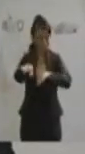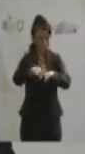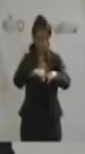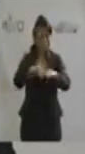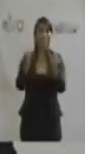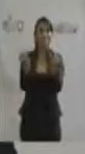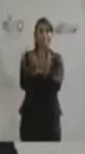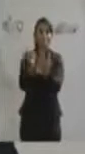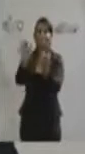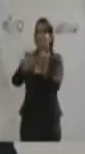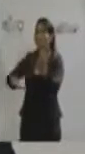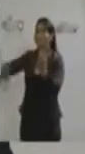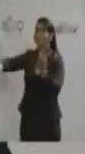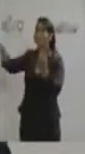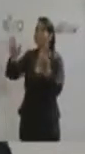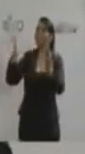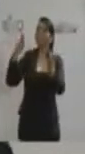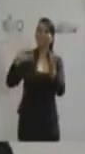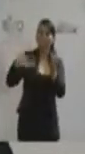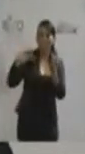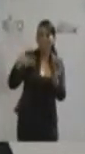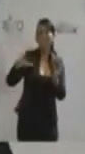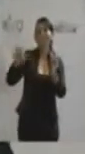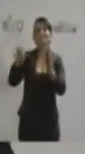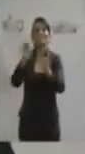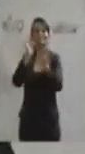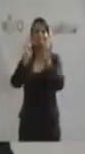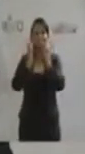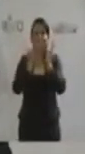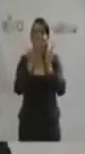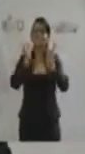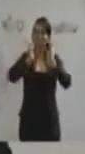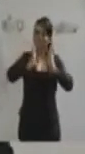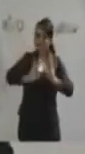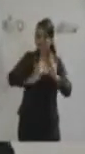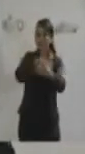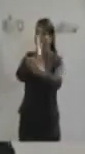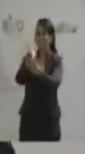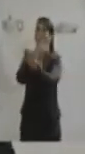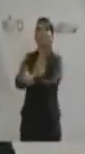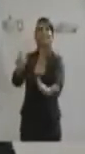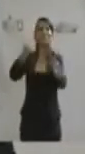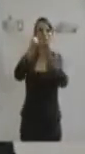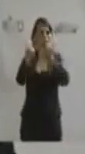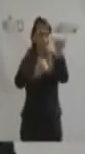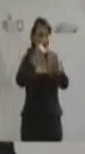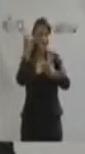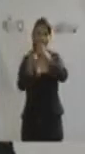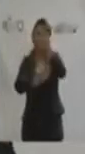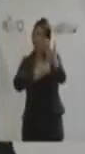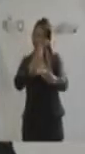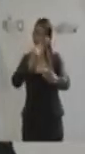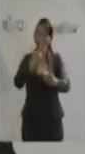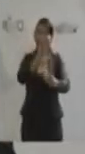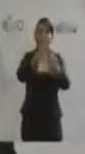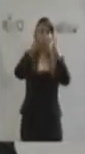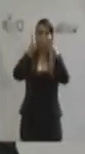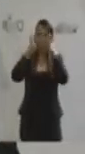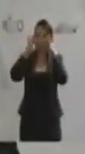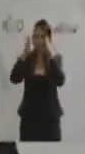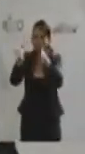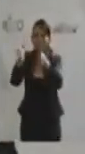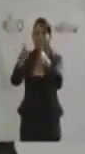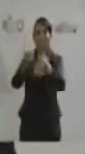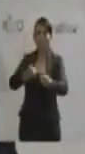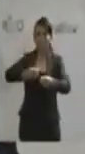que cuando termines tu escuela o tus actividades laborales puedas hacer la práctica del deporte de tu preferencia, te mantengas ocupado, te mantengas